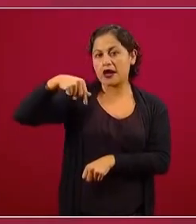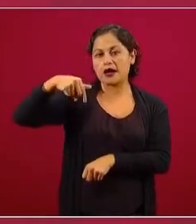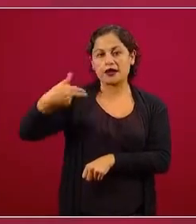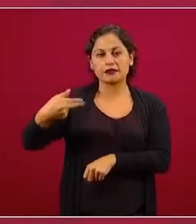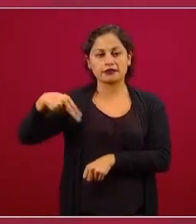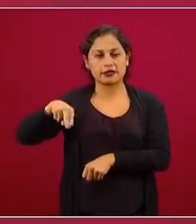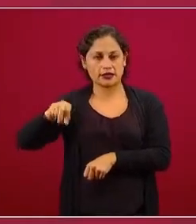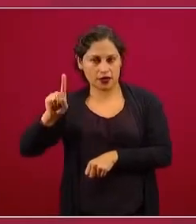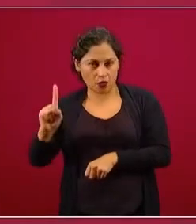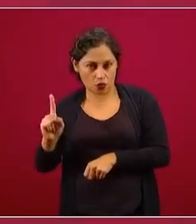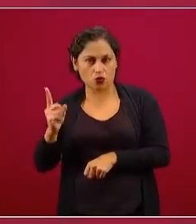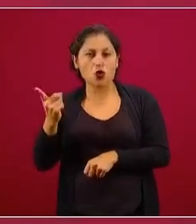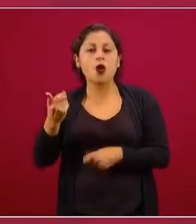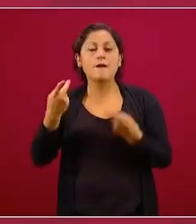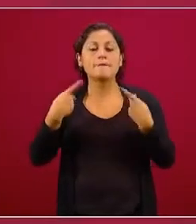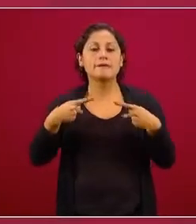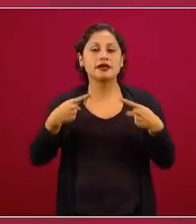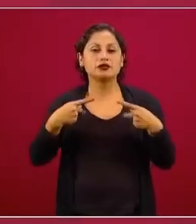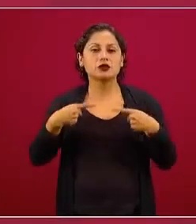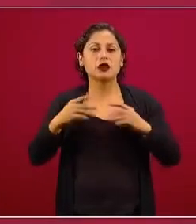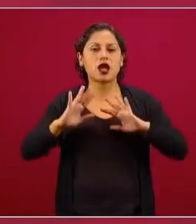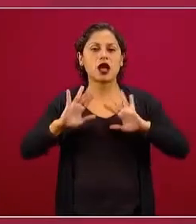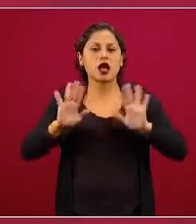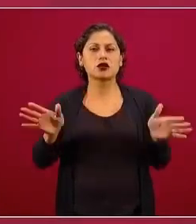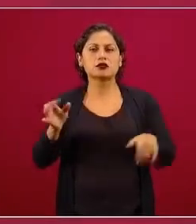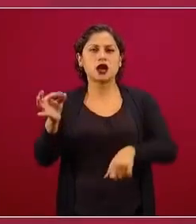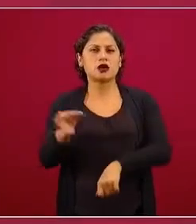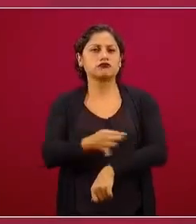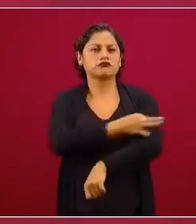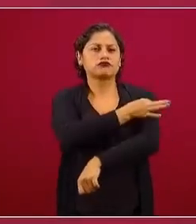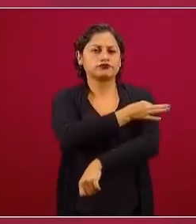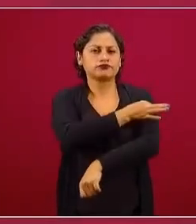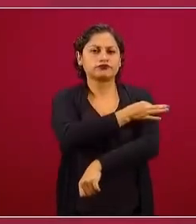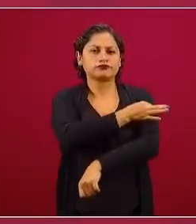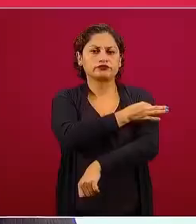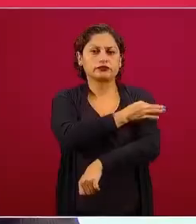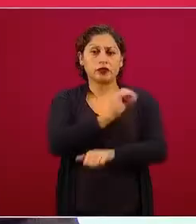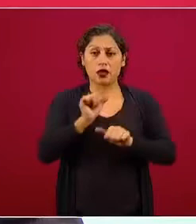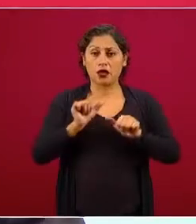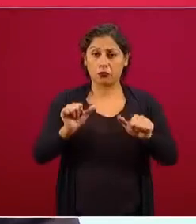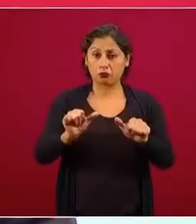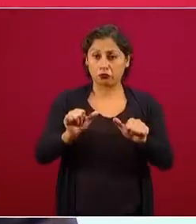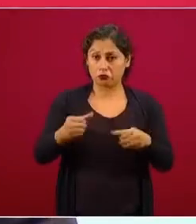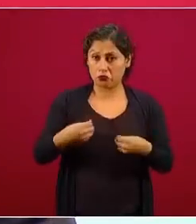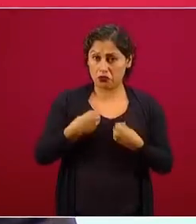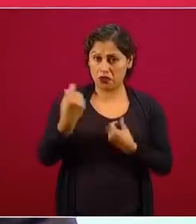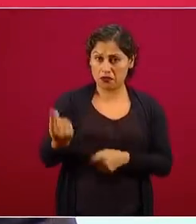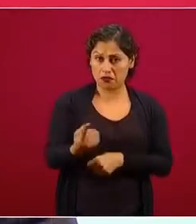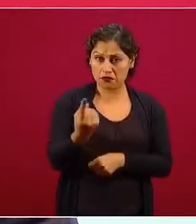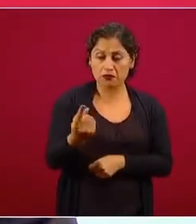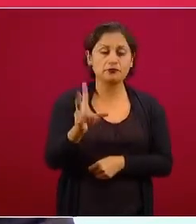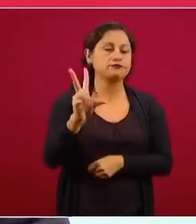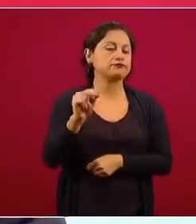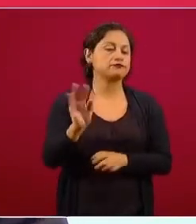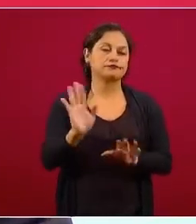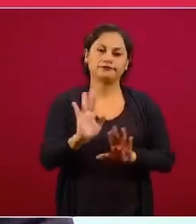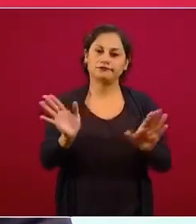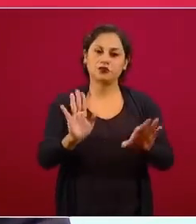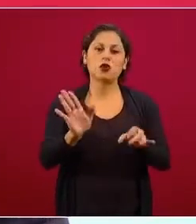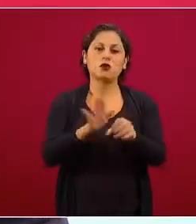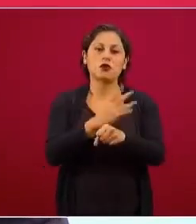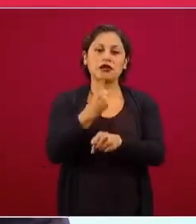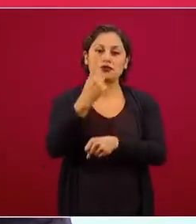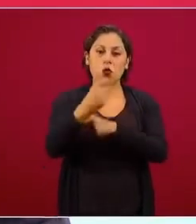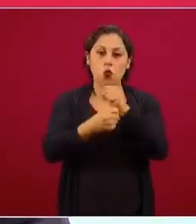influenza o que se vacuna de influenza no genera inmunidad de por vida. Por eso todos los años hay que estar